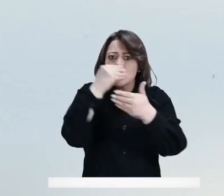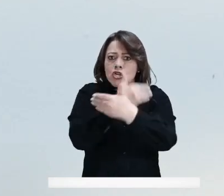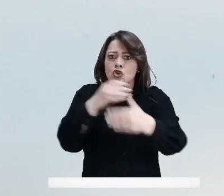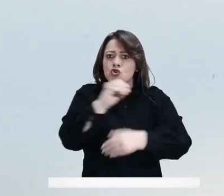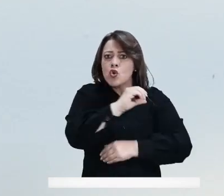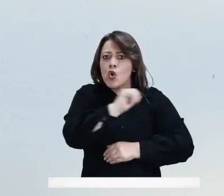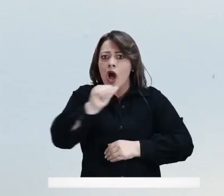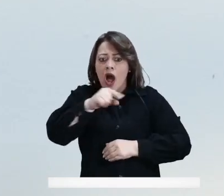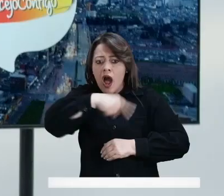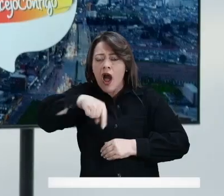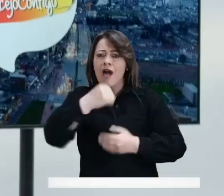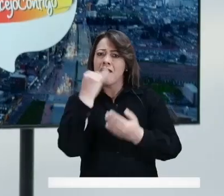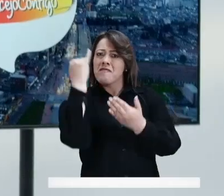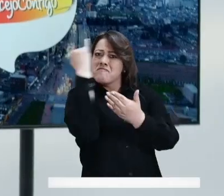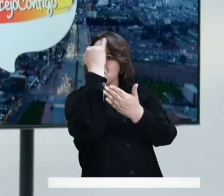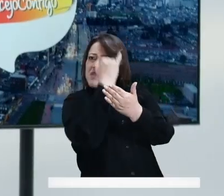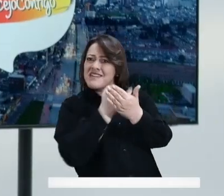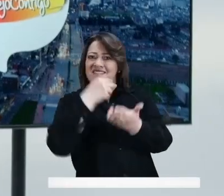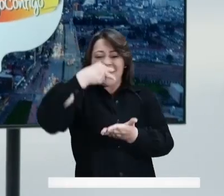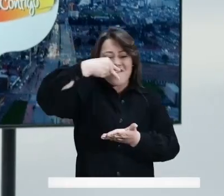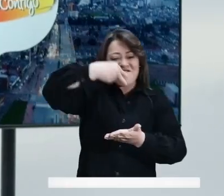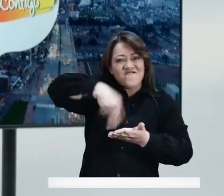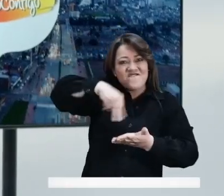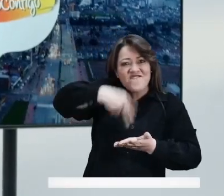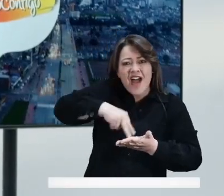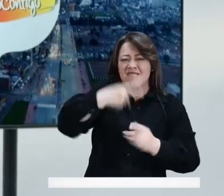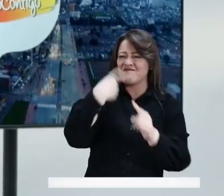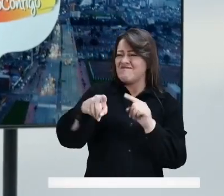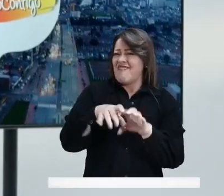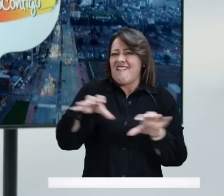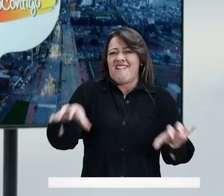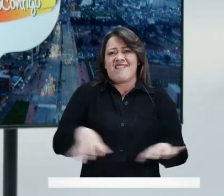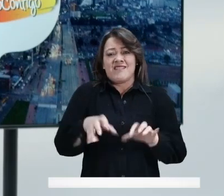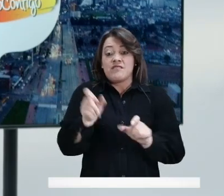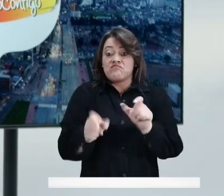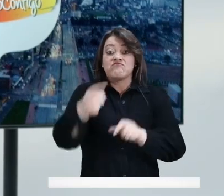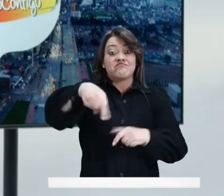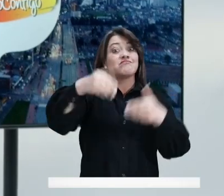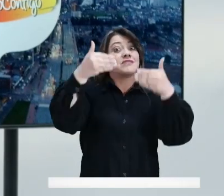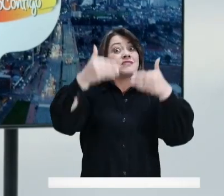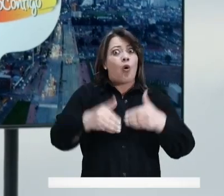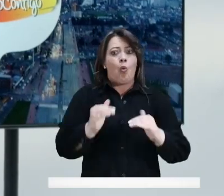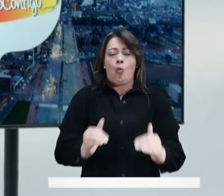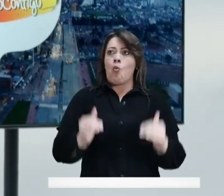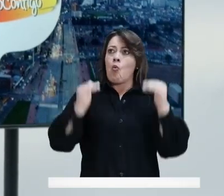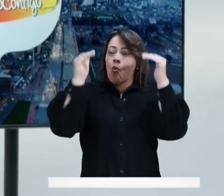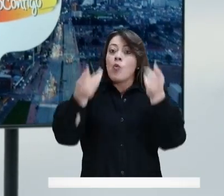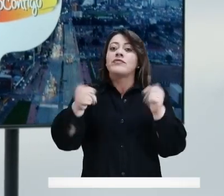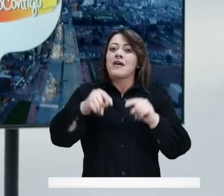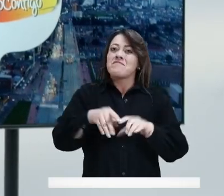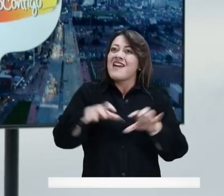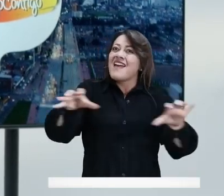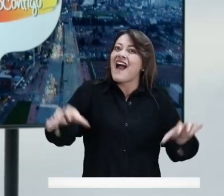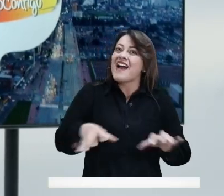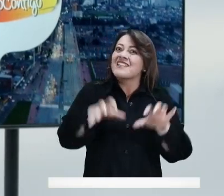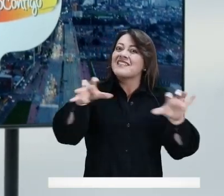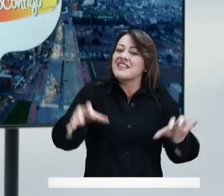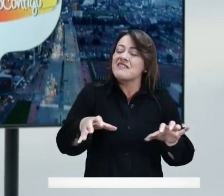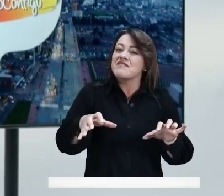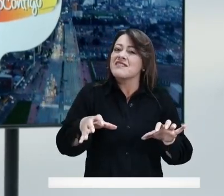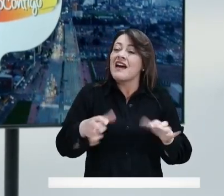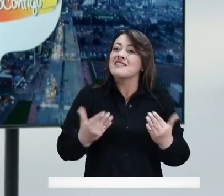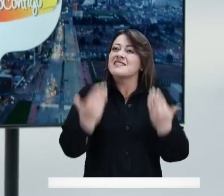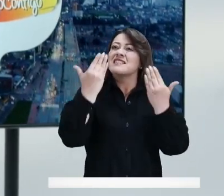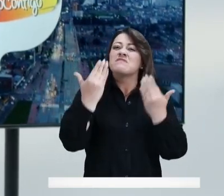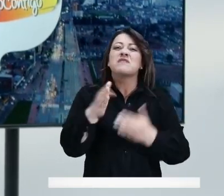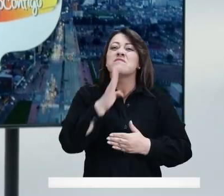con discapacidad, que pintan hermoso, que pueden bailar, que pueden hacer otro tipo de actividades, pero también se convirtió en una actividad de respiro para sus cuidadores,